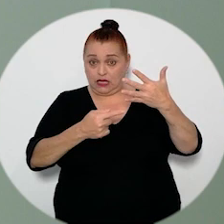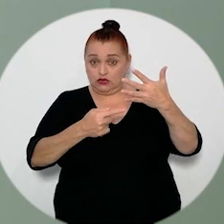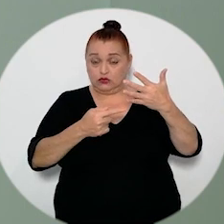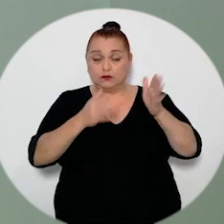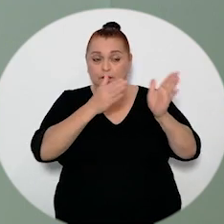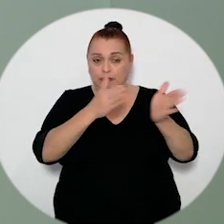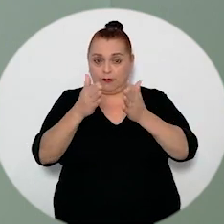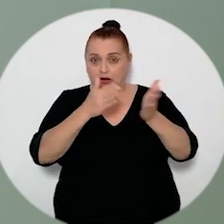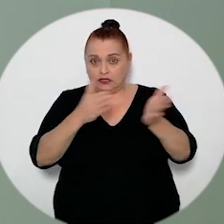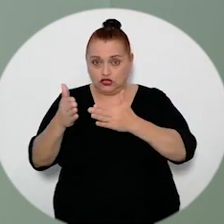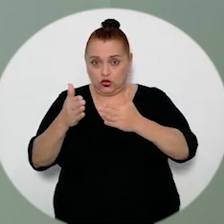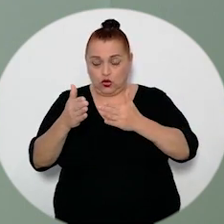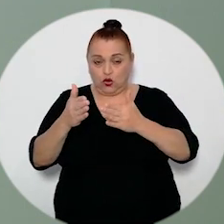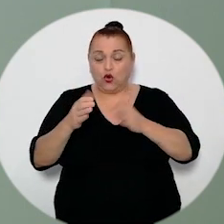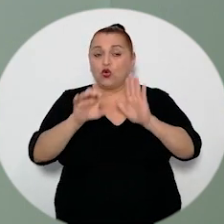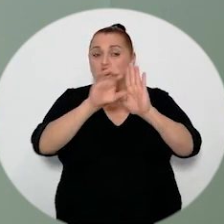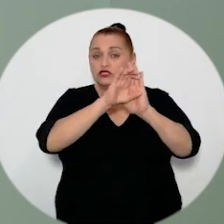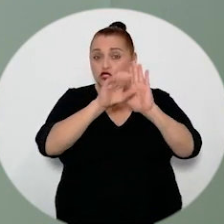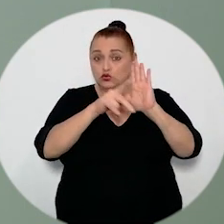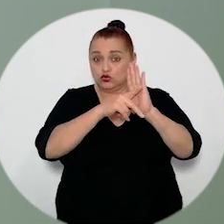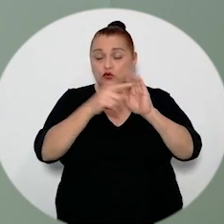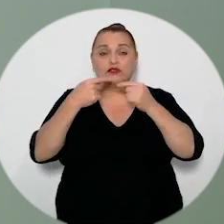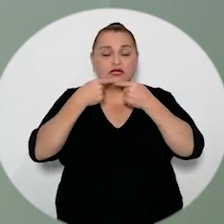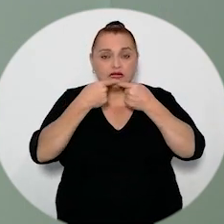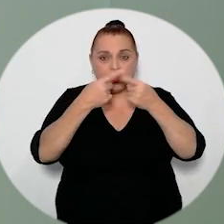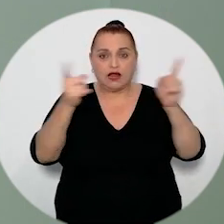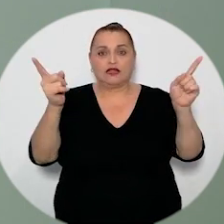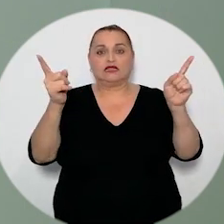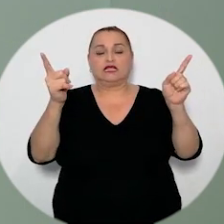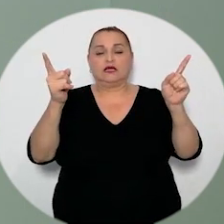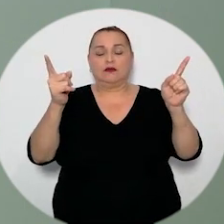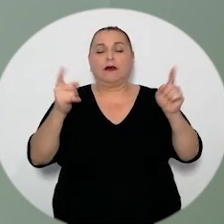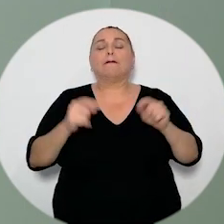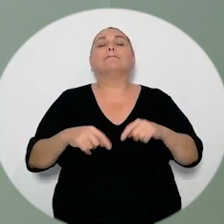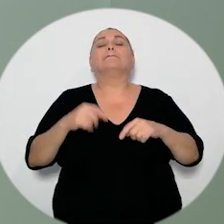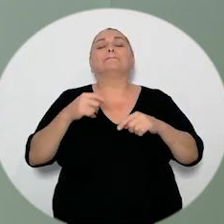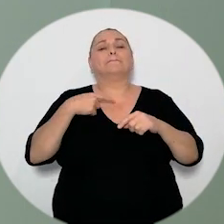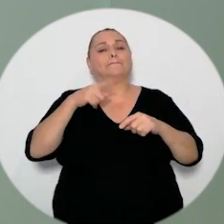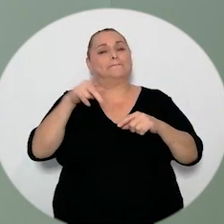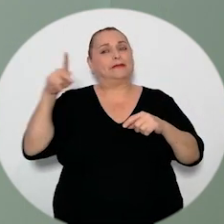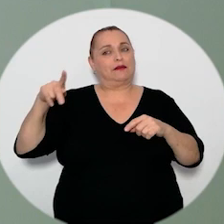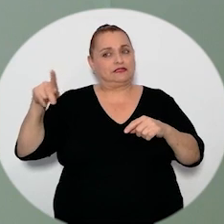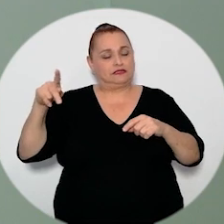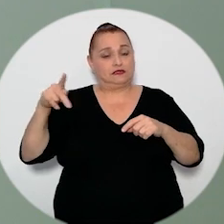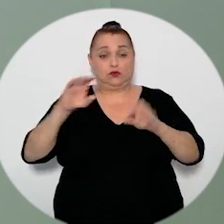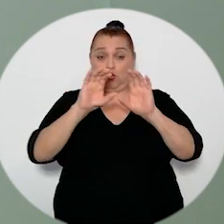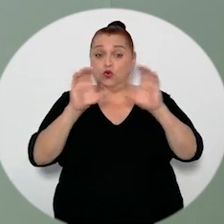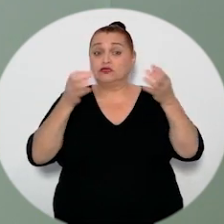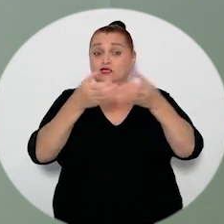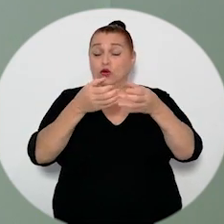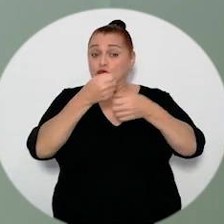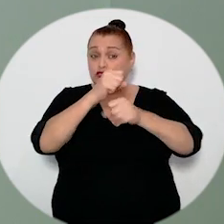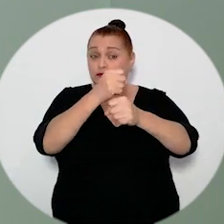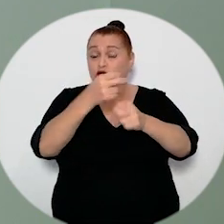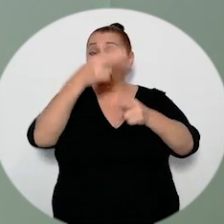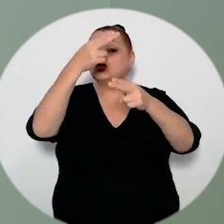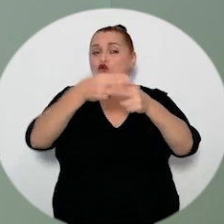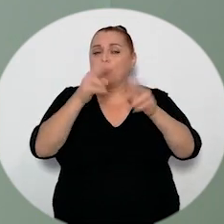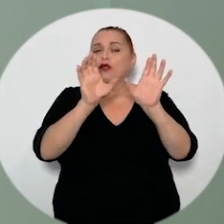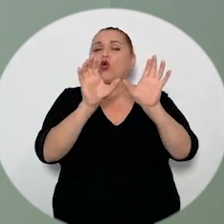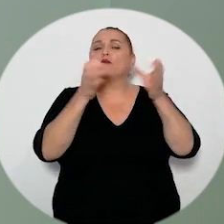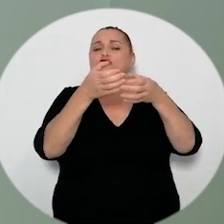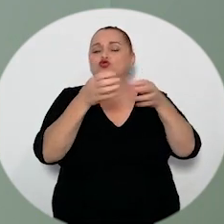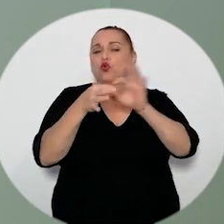las fases preparatoria, constitutiva y declarativa del referéndum o plebiscito. El Consejo Municipal puede nombrar